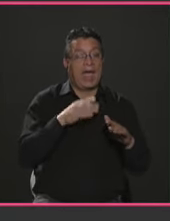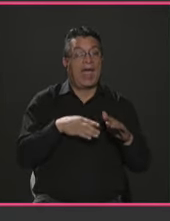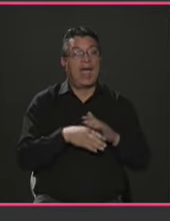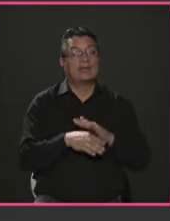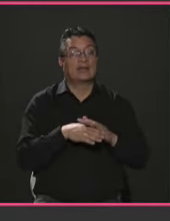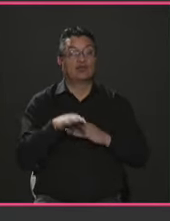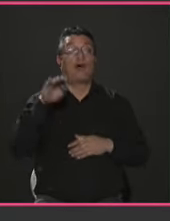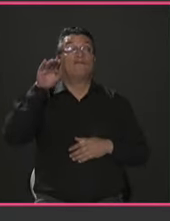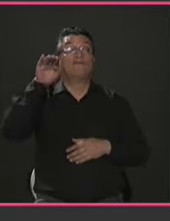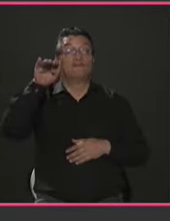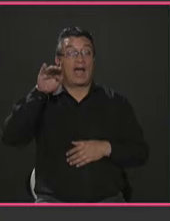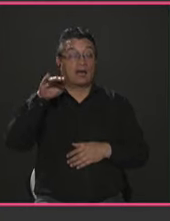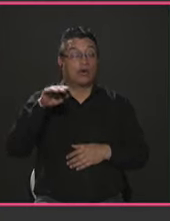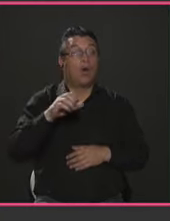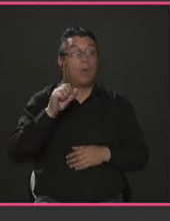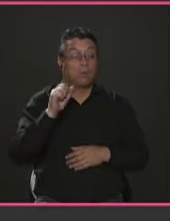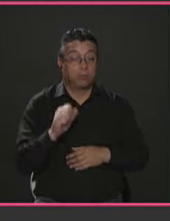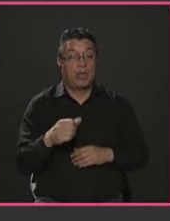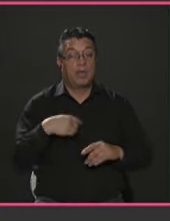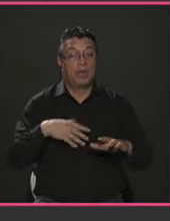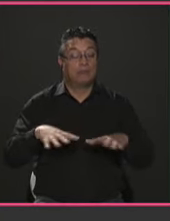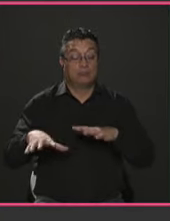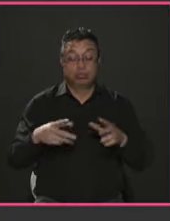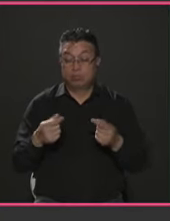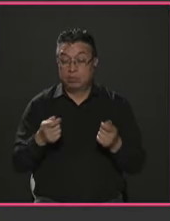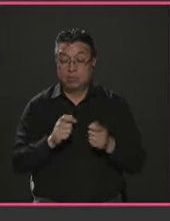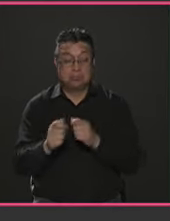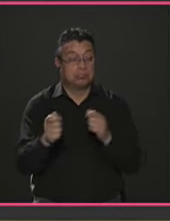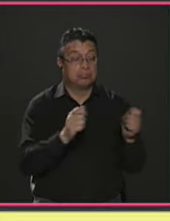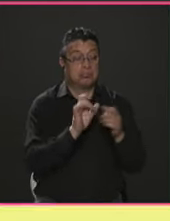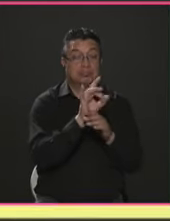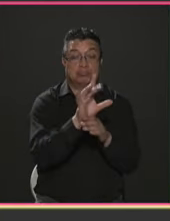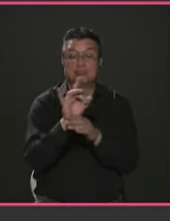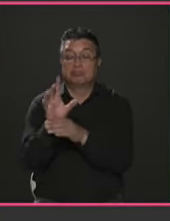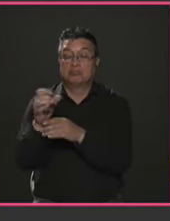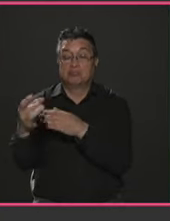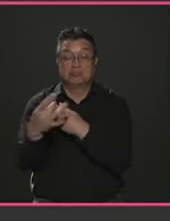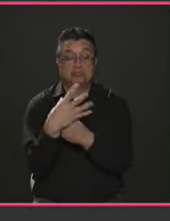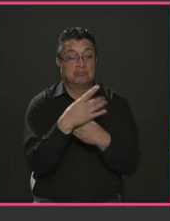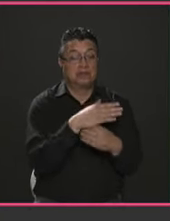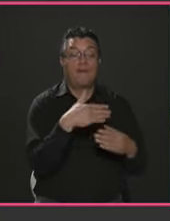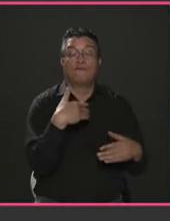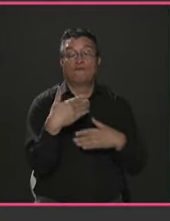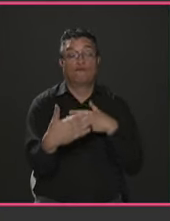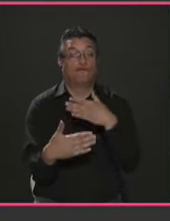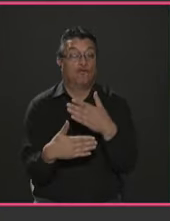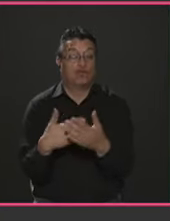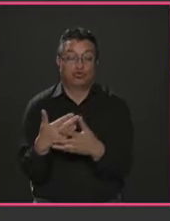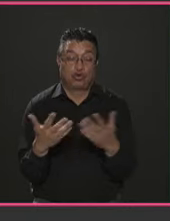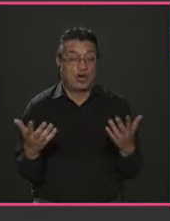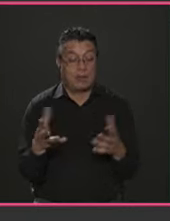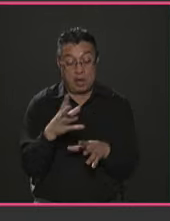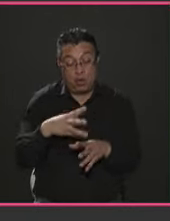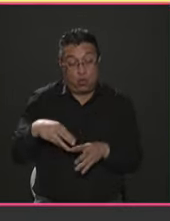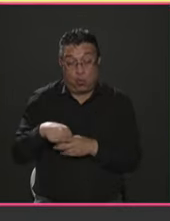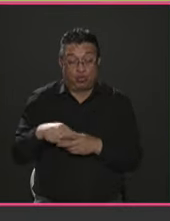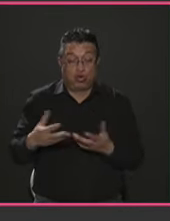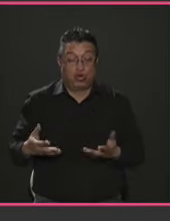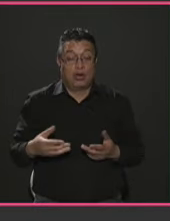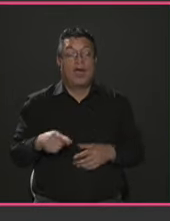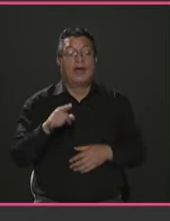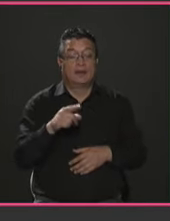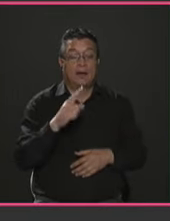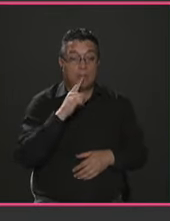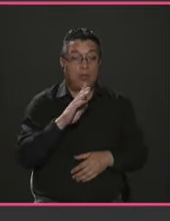a la banca Sí o sea vamos a poder movernos financieramente lo cual eh funciona en términos de inclusión una serie de